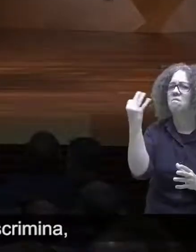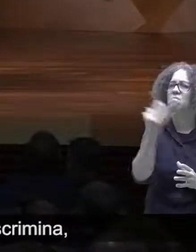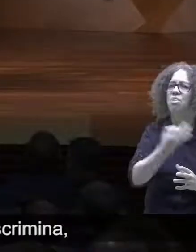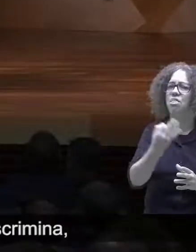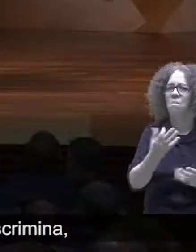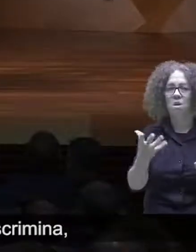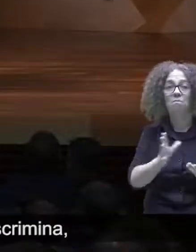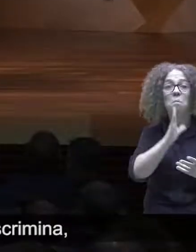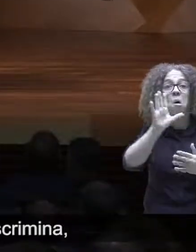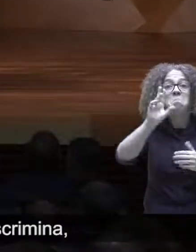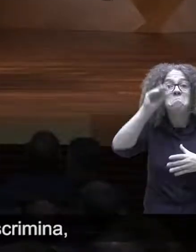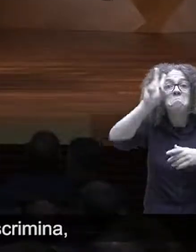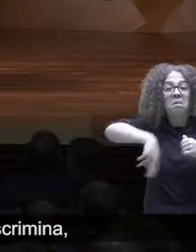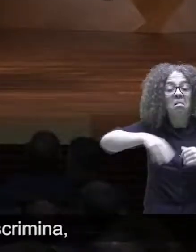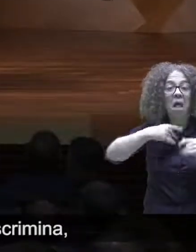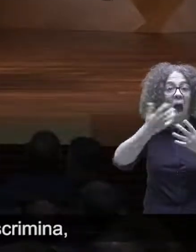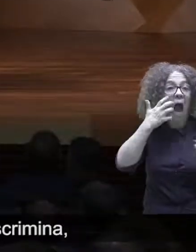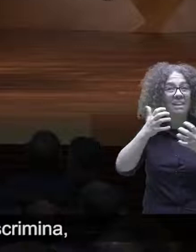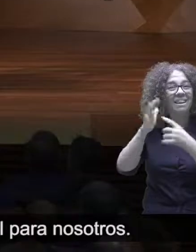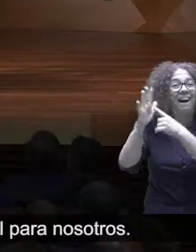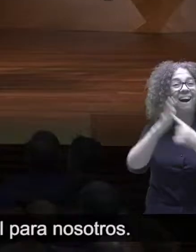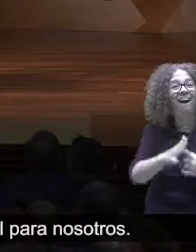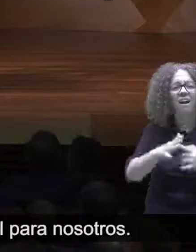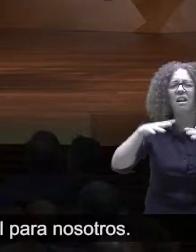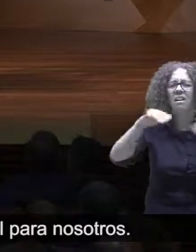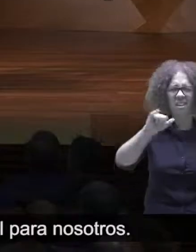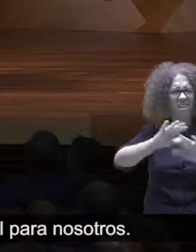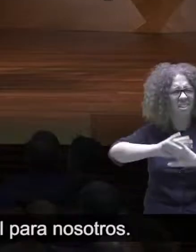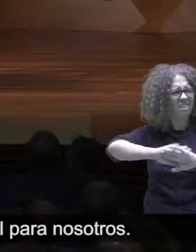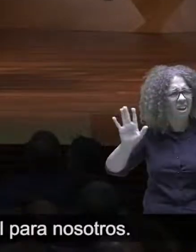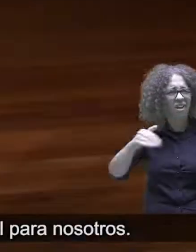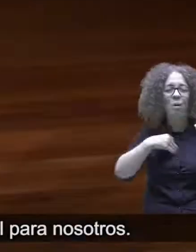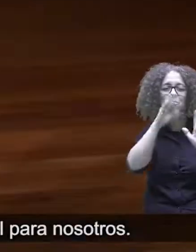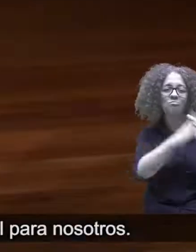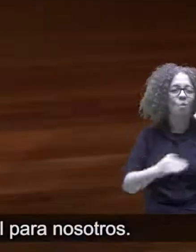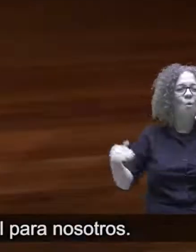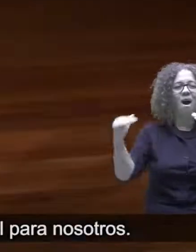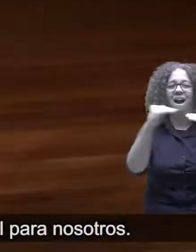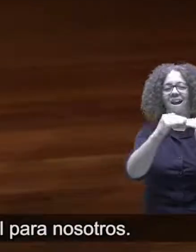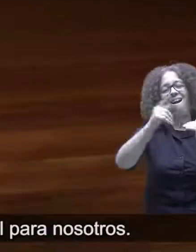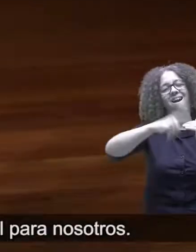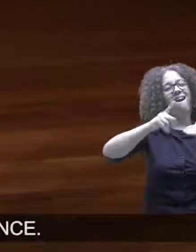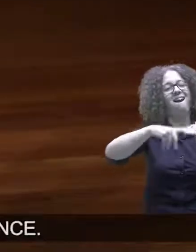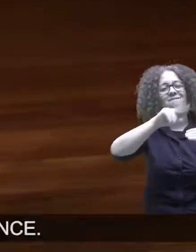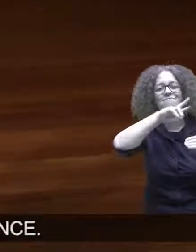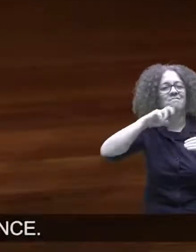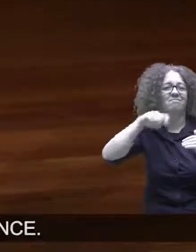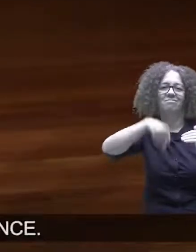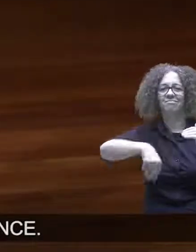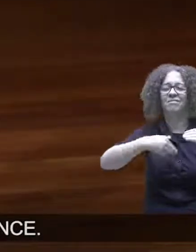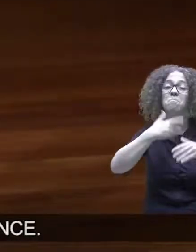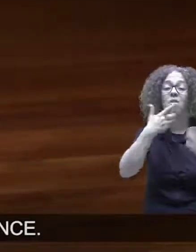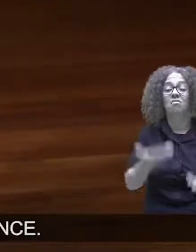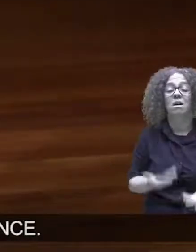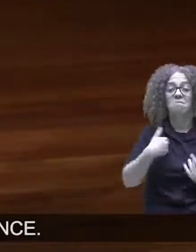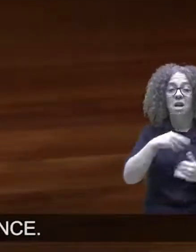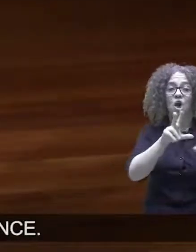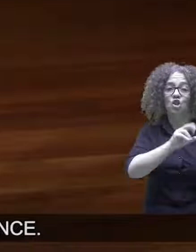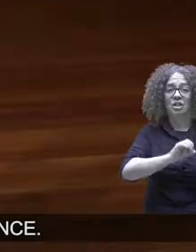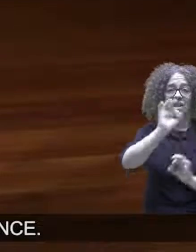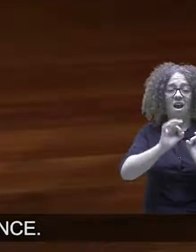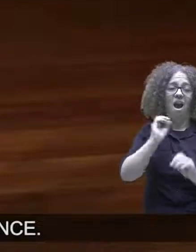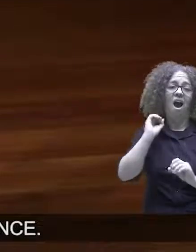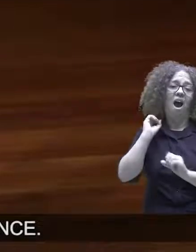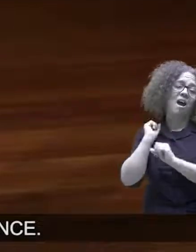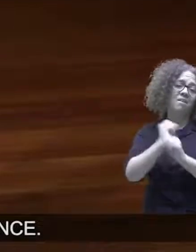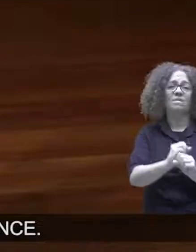no hay discriminación, el arte no discrimina, en el arte hay igualdad. Y este es un año especial para nosotros, el 80 aniversario